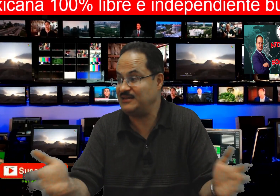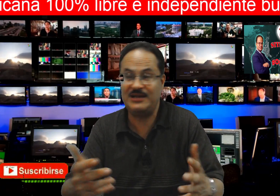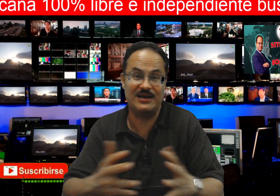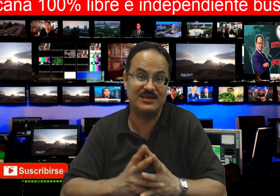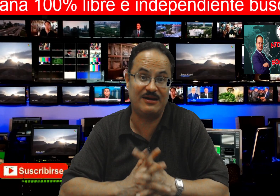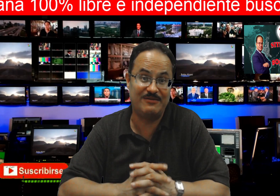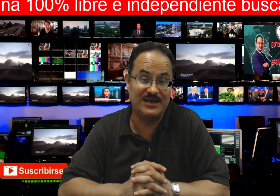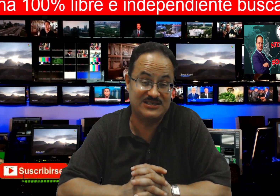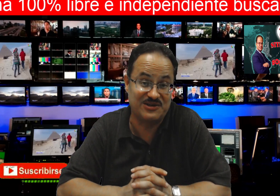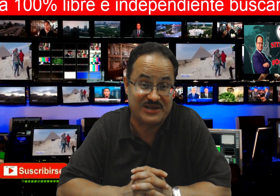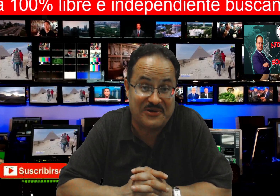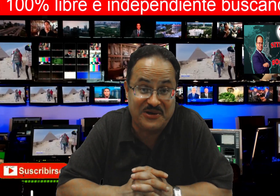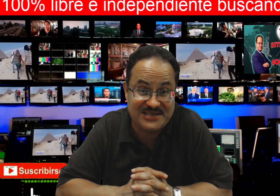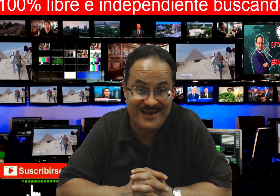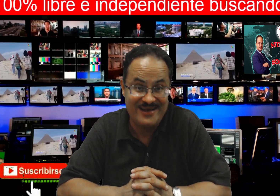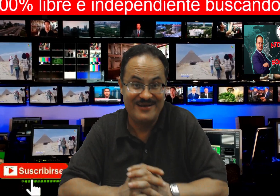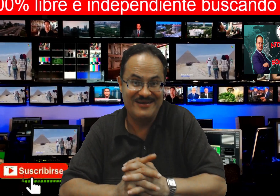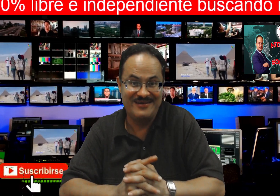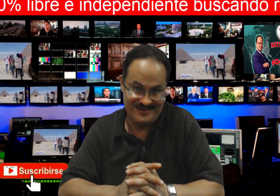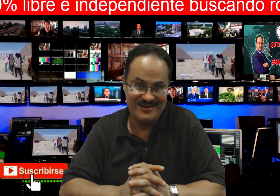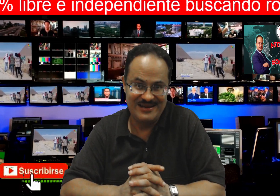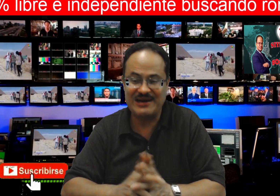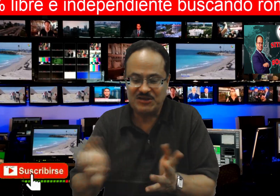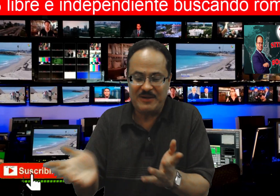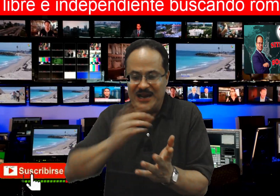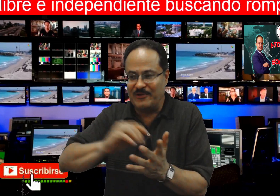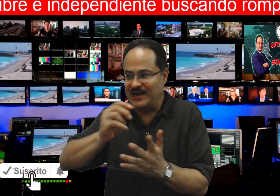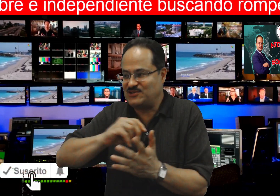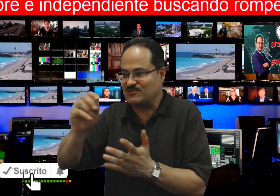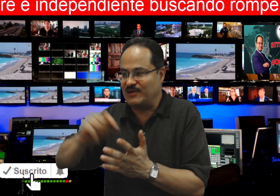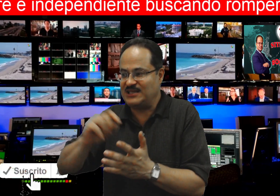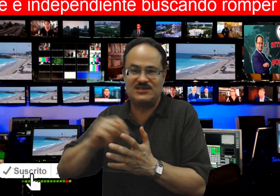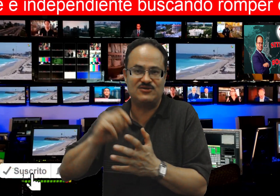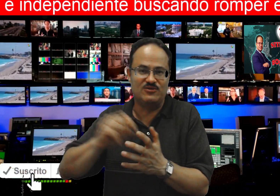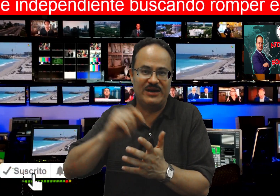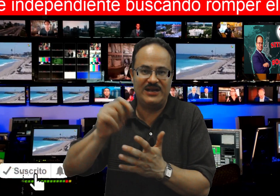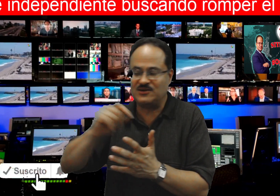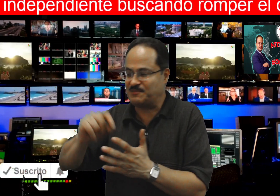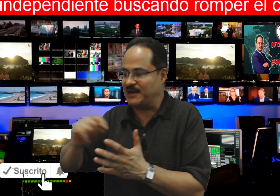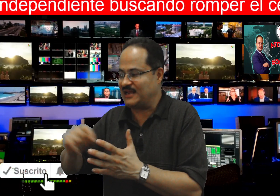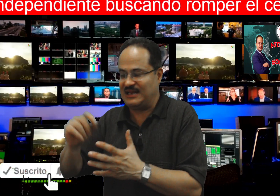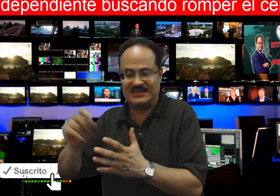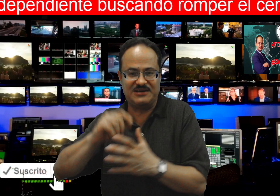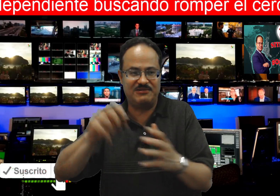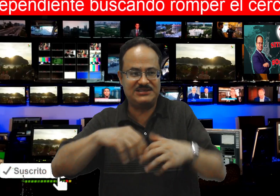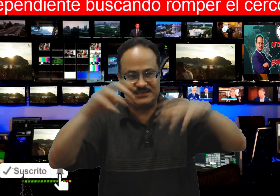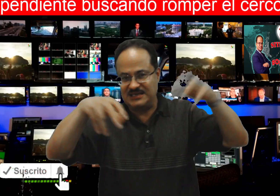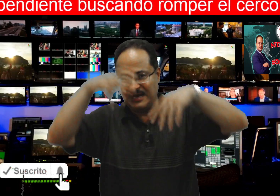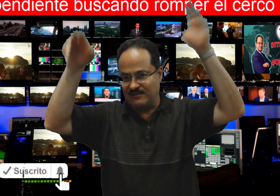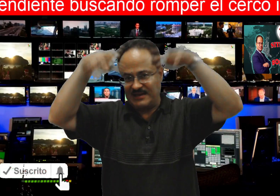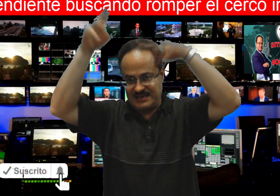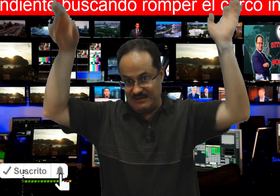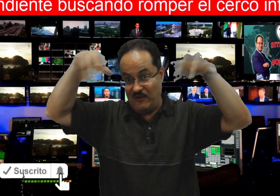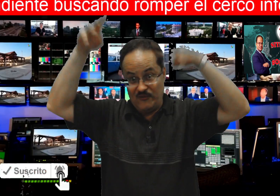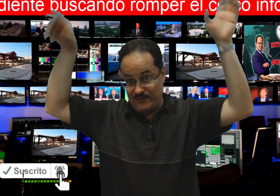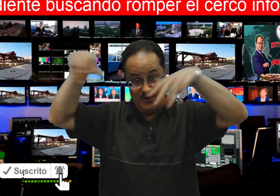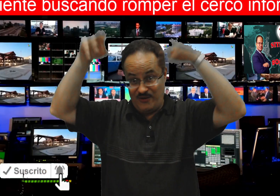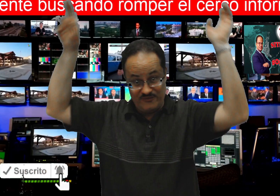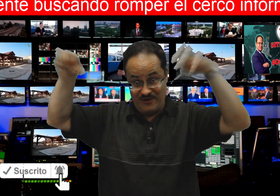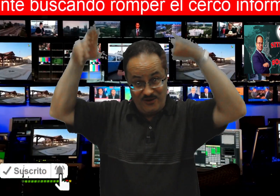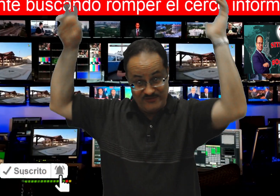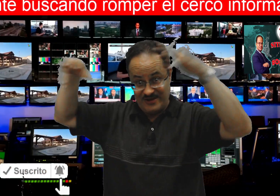emergencia V vayan a decir otra cosa y al rato van a sus cuentas y sus numeritos para que en las encuestas digan